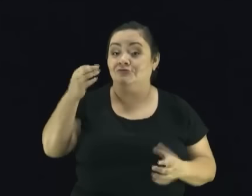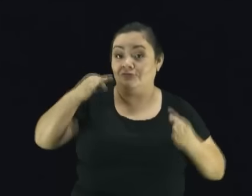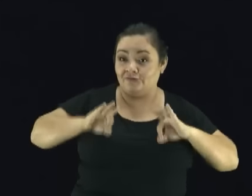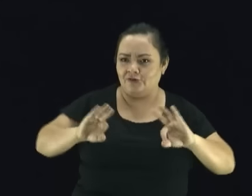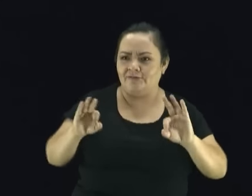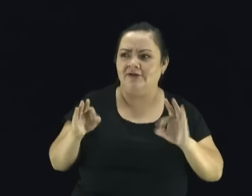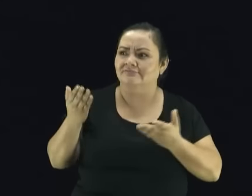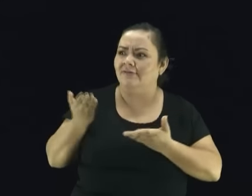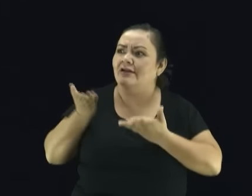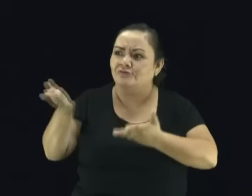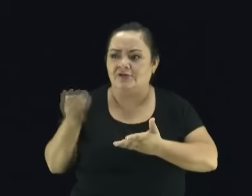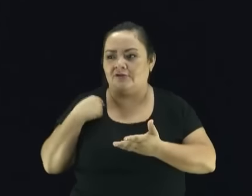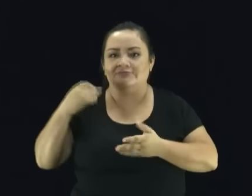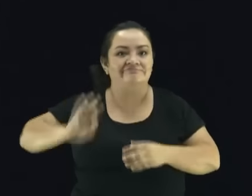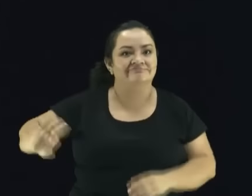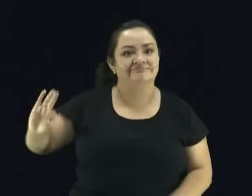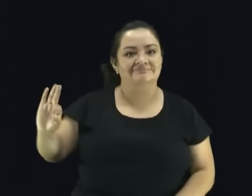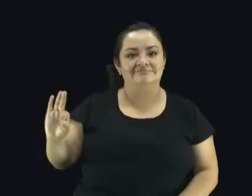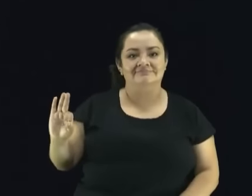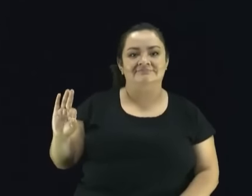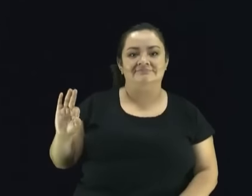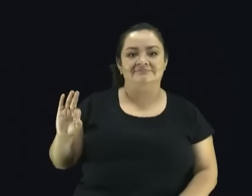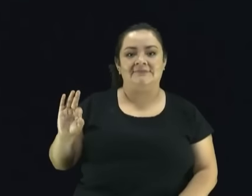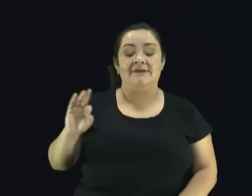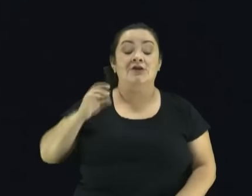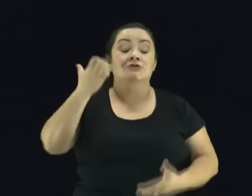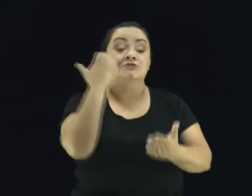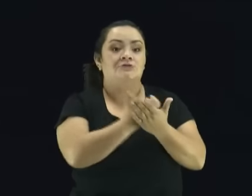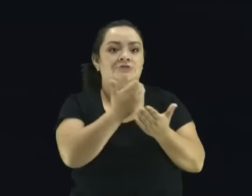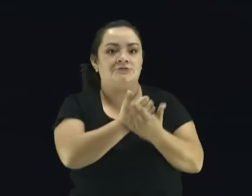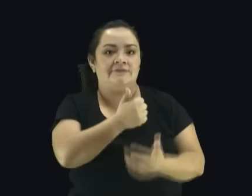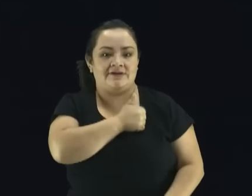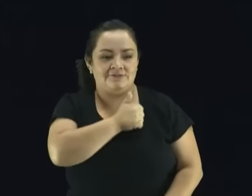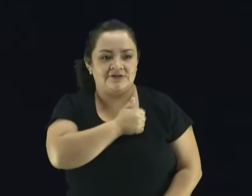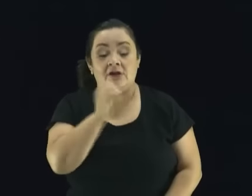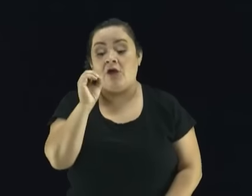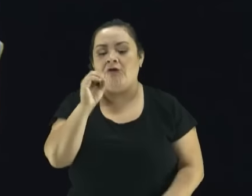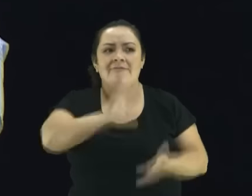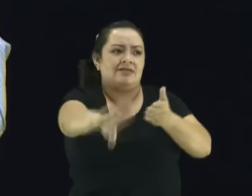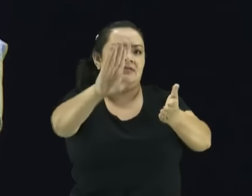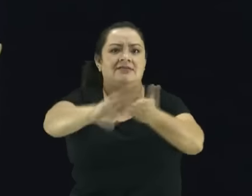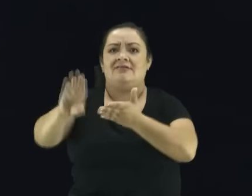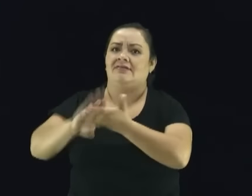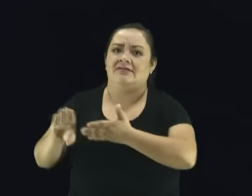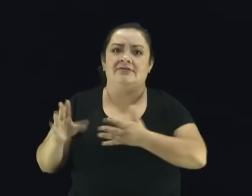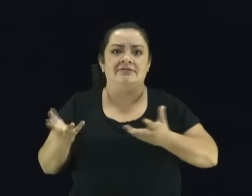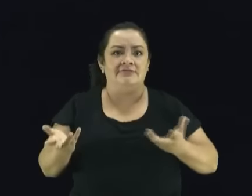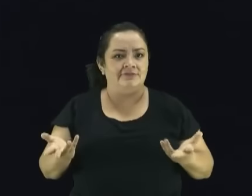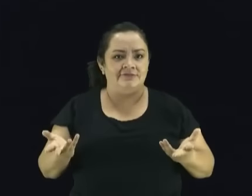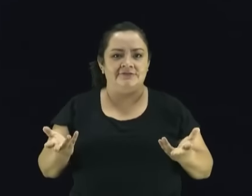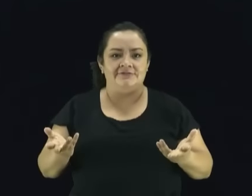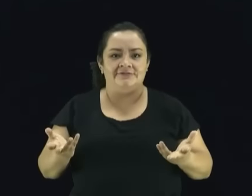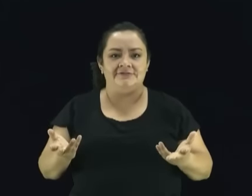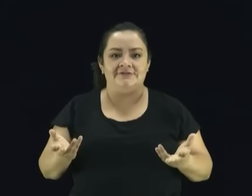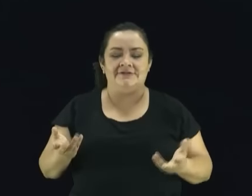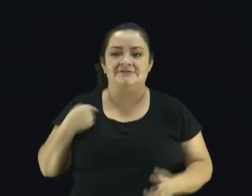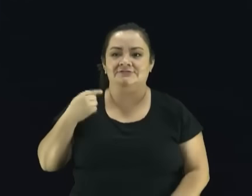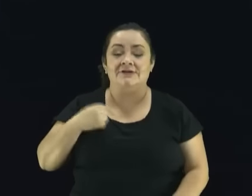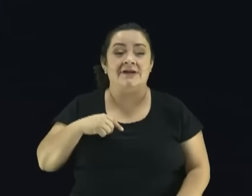demás como honra sus compromisos financieros familiares y espirituales no son trinquetero